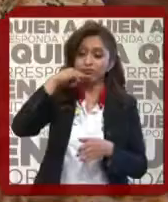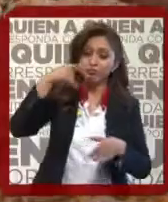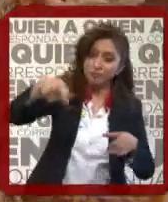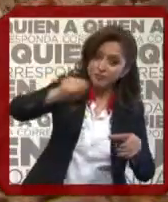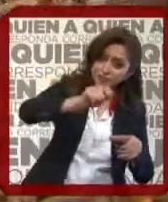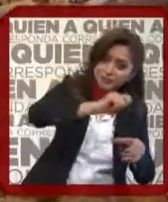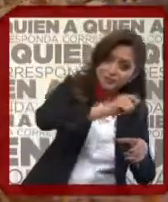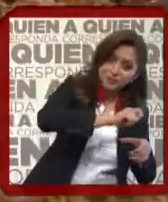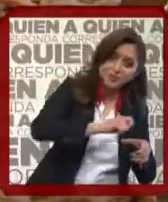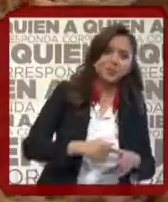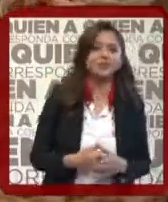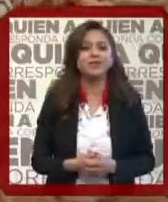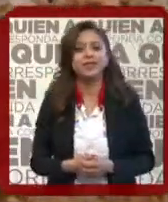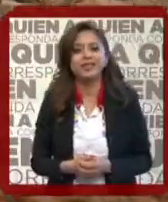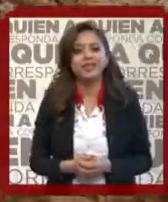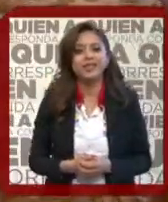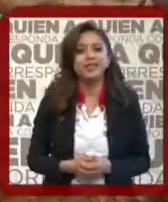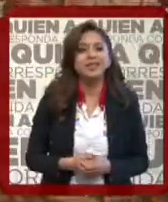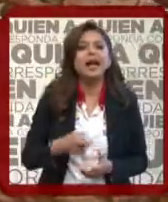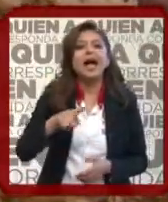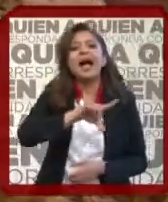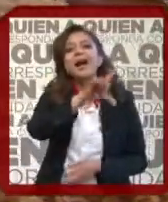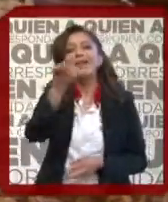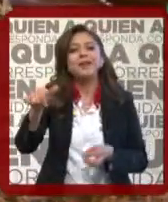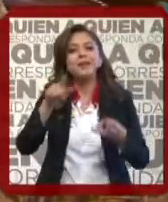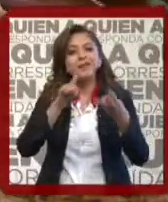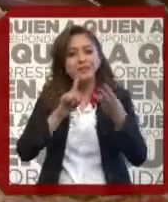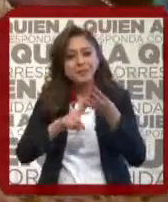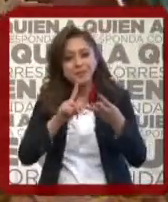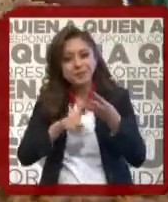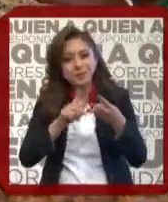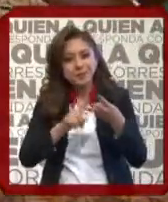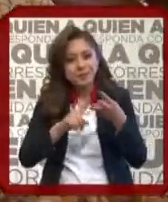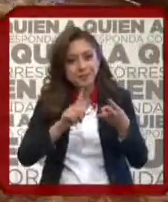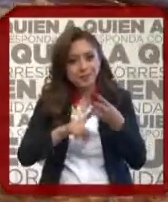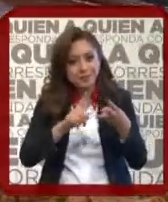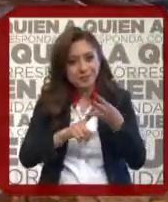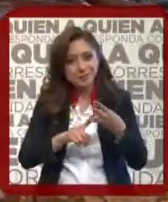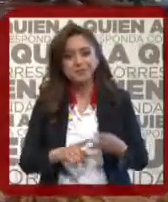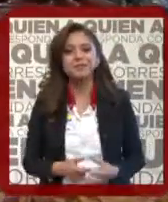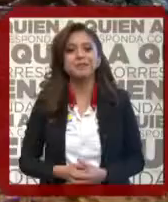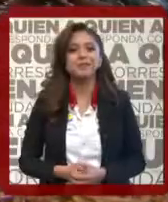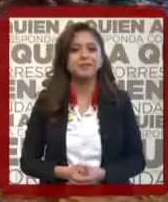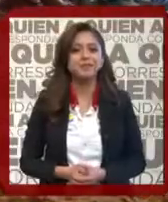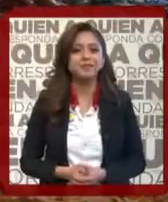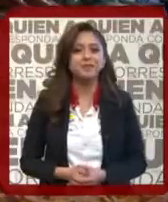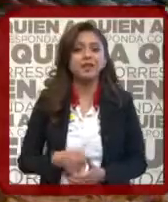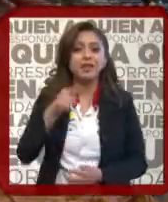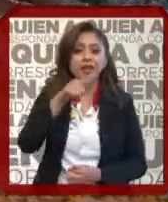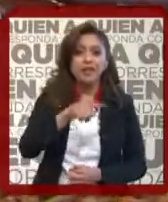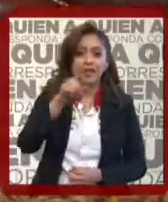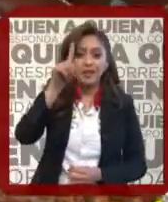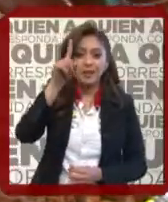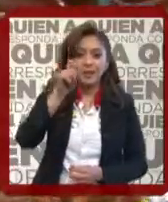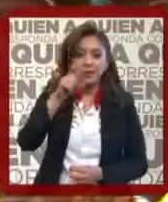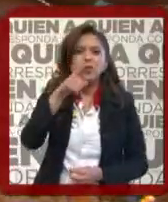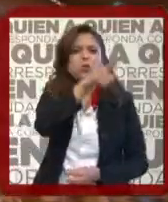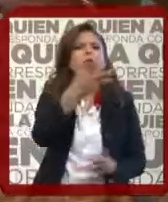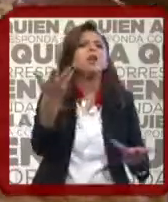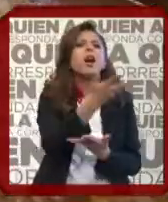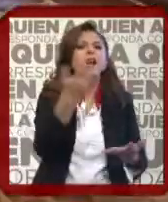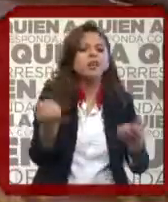atiné la tercera decisión, Jorge. Tú no vuelvas a manejar. ¿Quieres una agüita de maracuyá? Oye, ¿qué haces